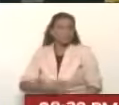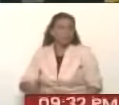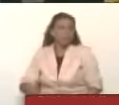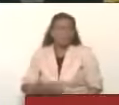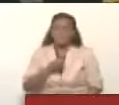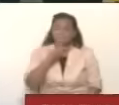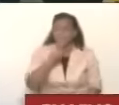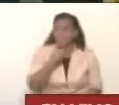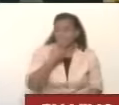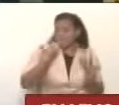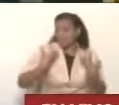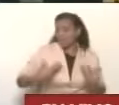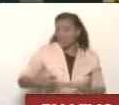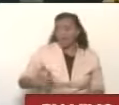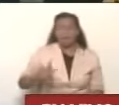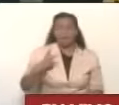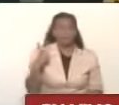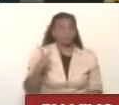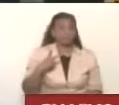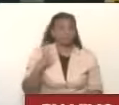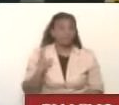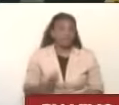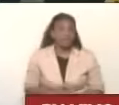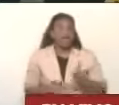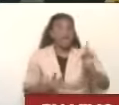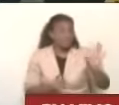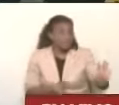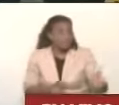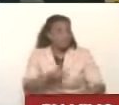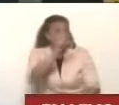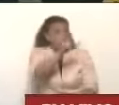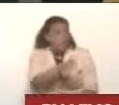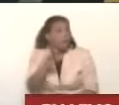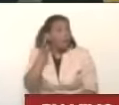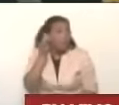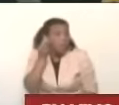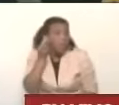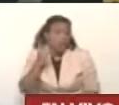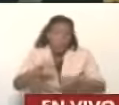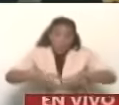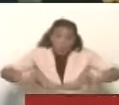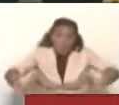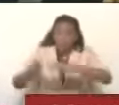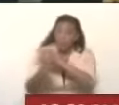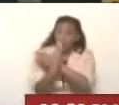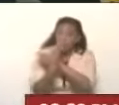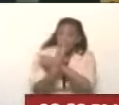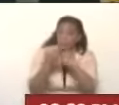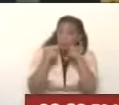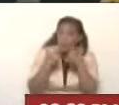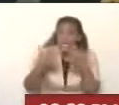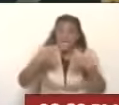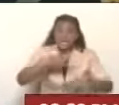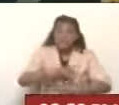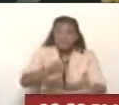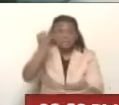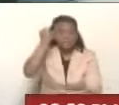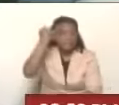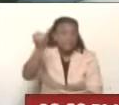bien bonita. Y así debe ser, un salón de autocuidado. Me parece una iniciativa tremenda,